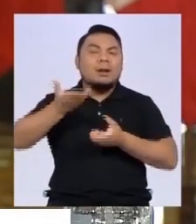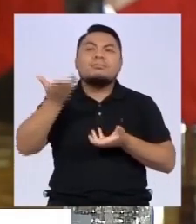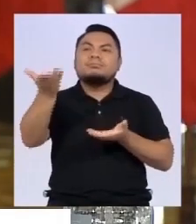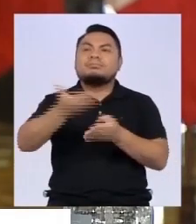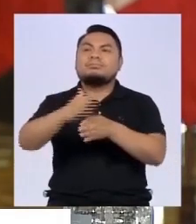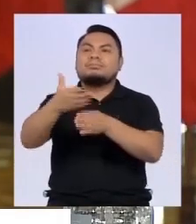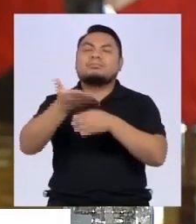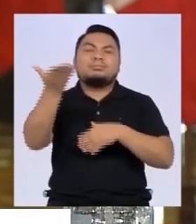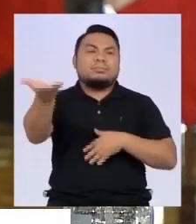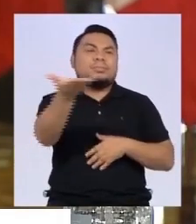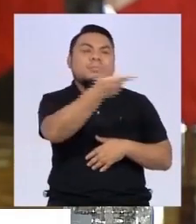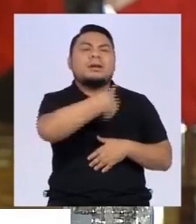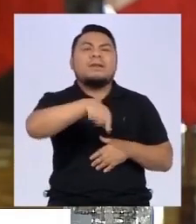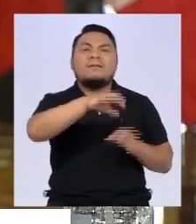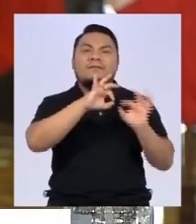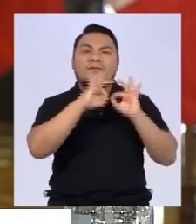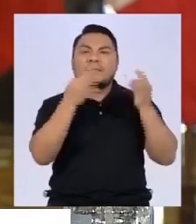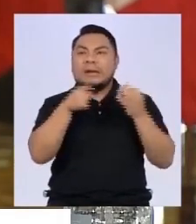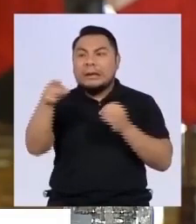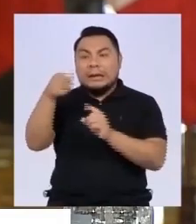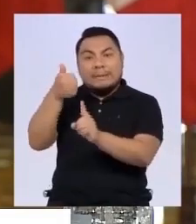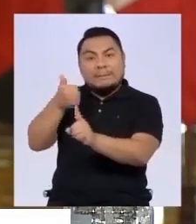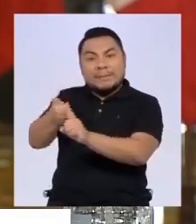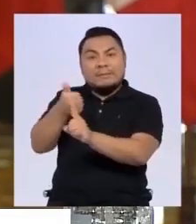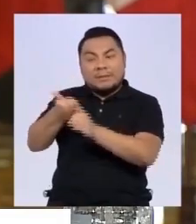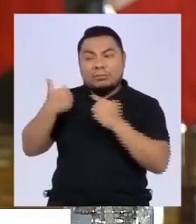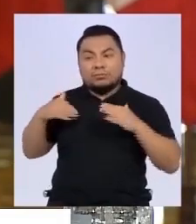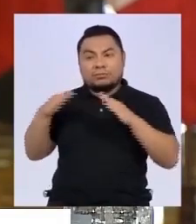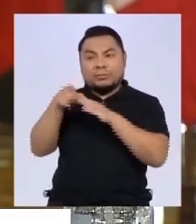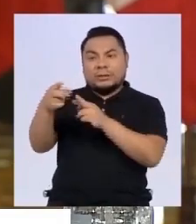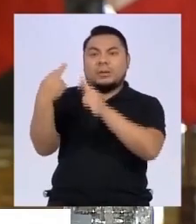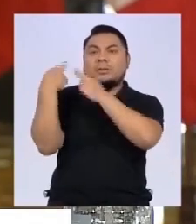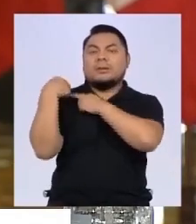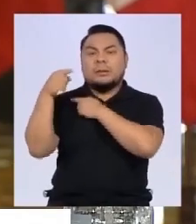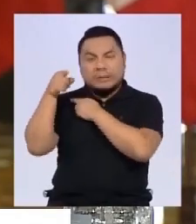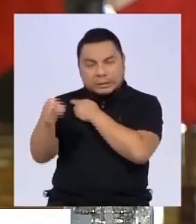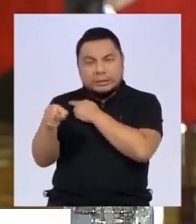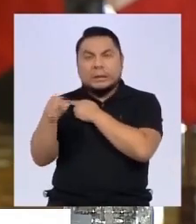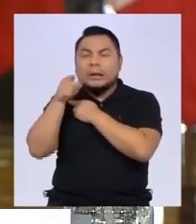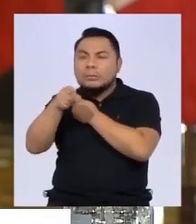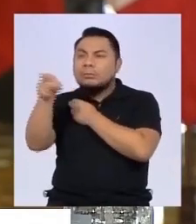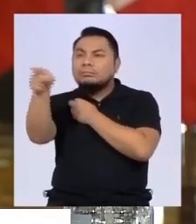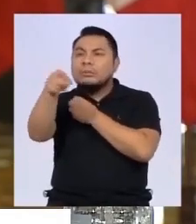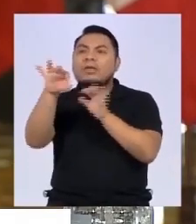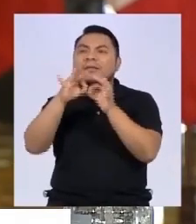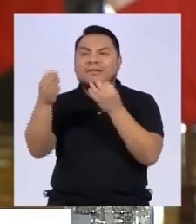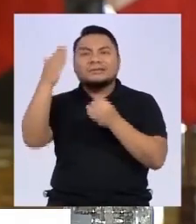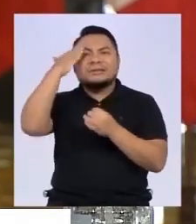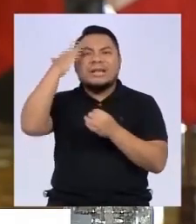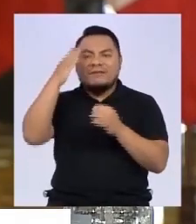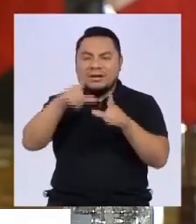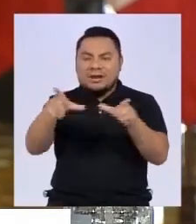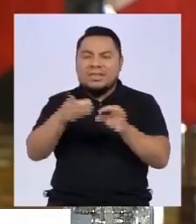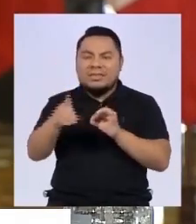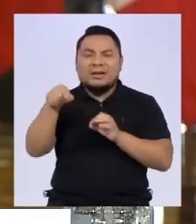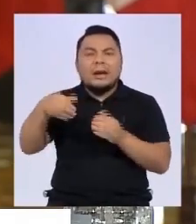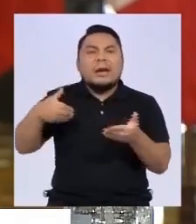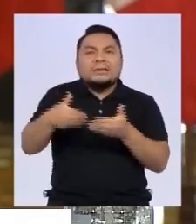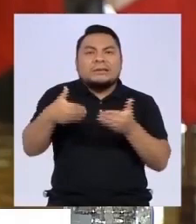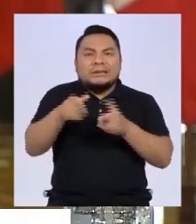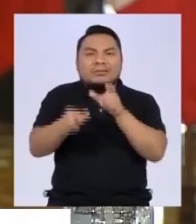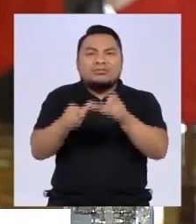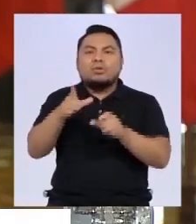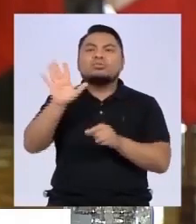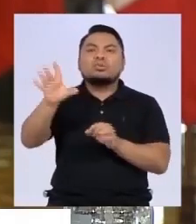Y entonces, ellos, los municipios, van a llegar, como son las instituciones que están más cercanas a la